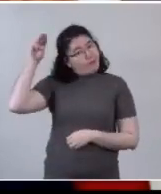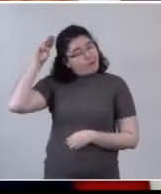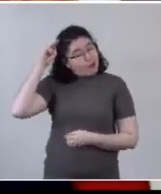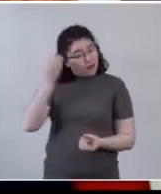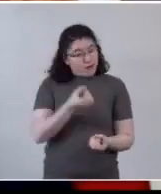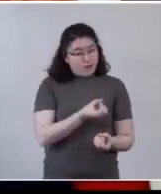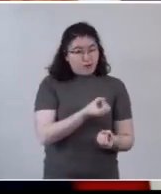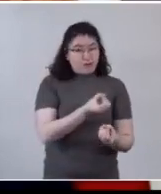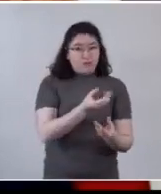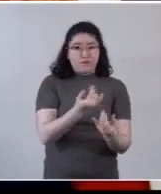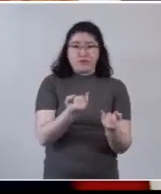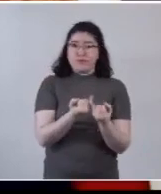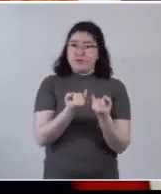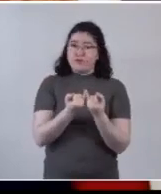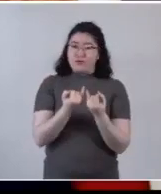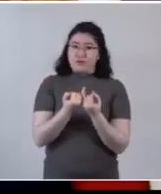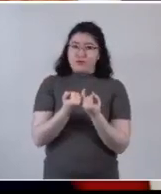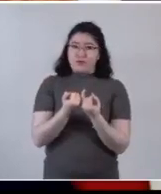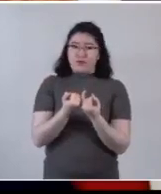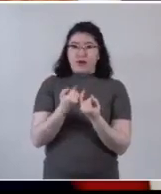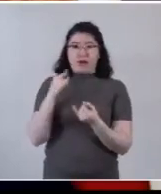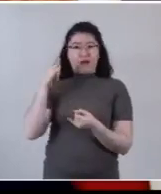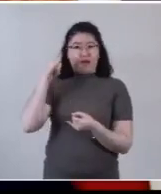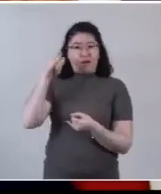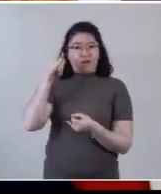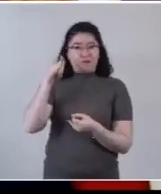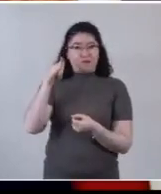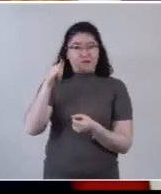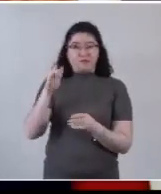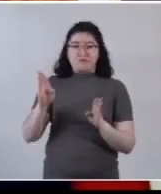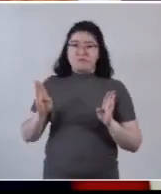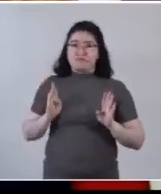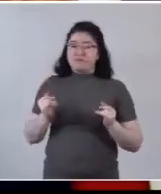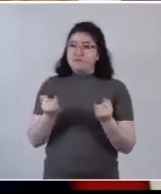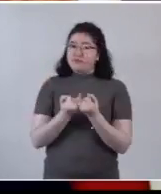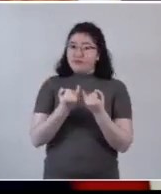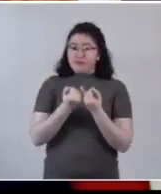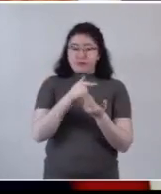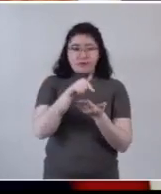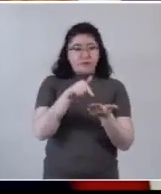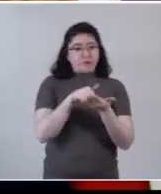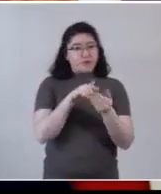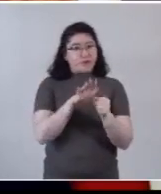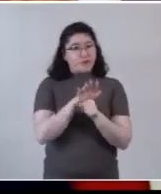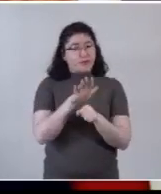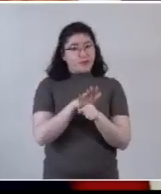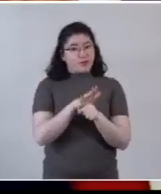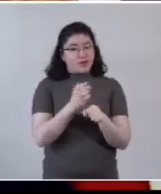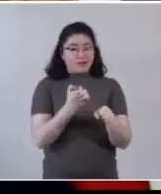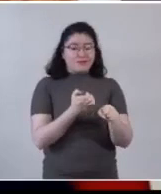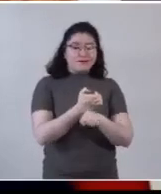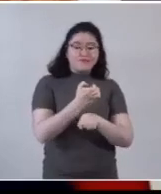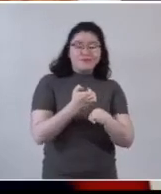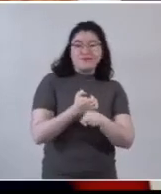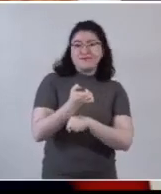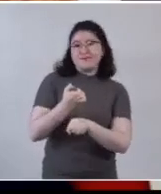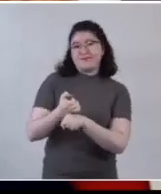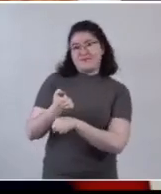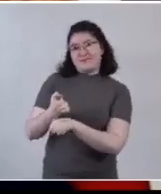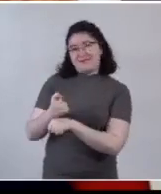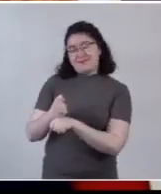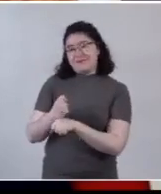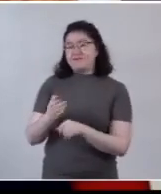de la Fuerza Aérea, incluso a las entidades federativas,